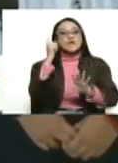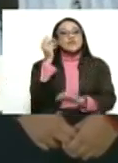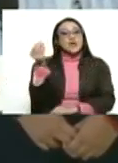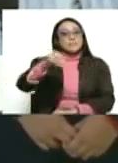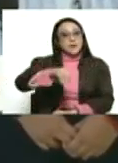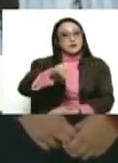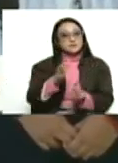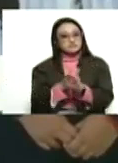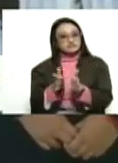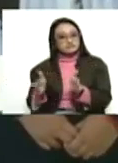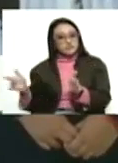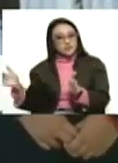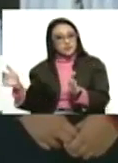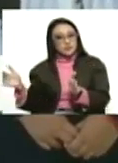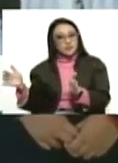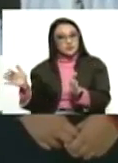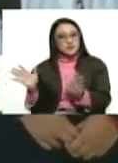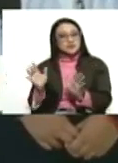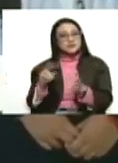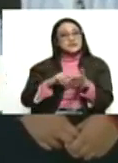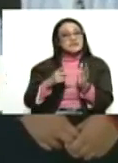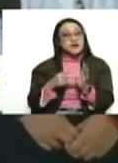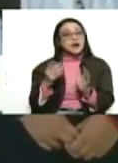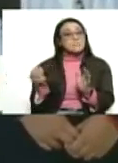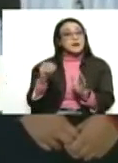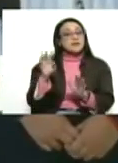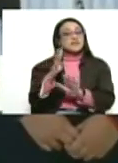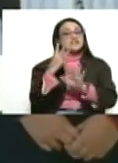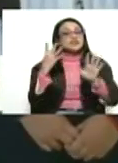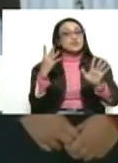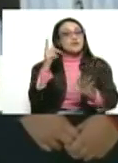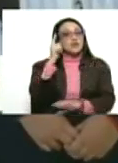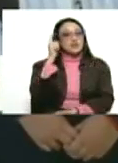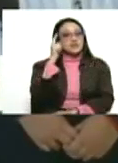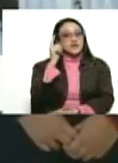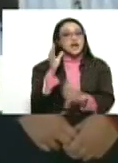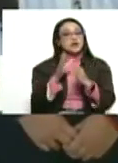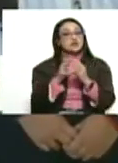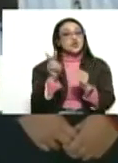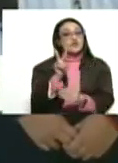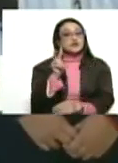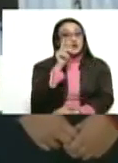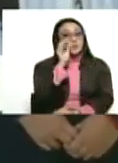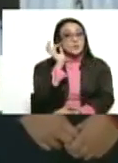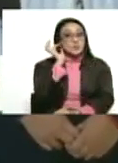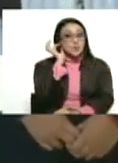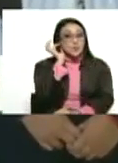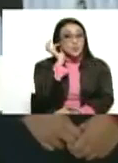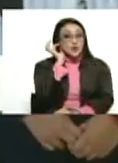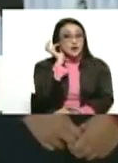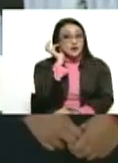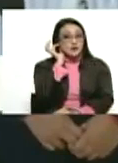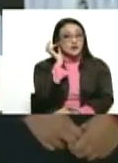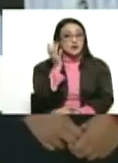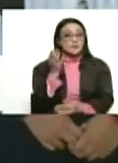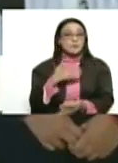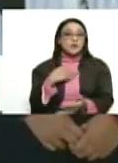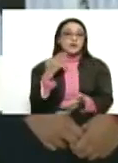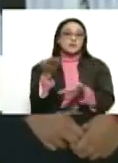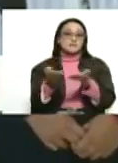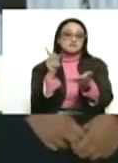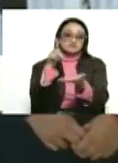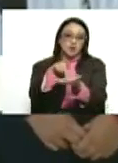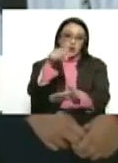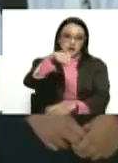con lo cual estamos dando diecinueve días a la a todos los venezolanos y venezolanas que así lo consideren de que puedan